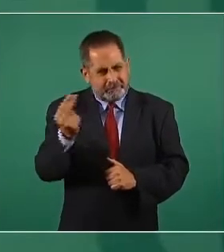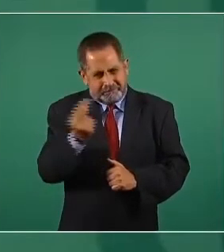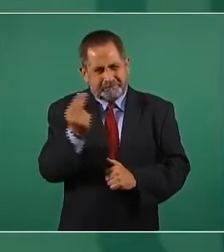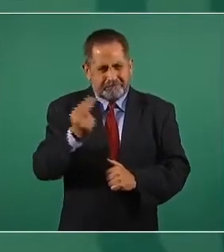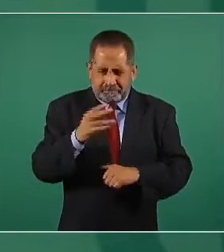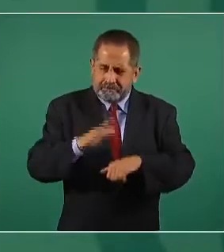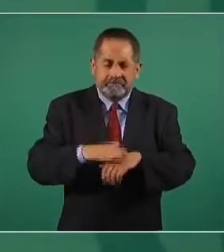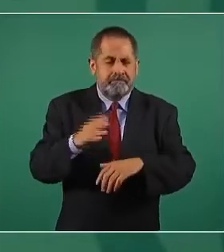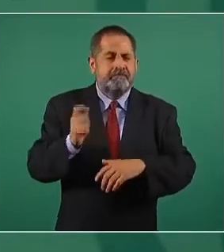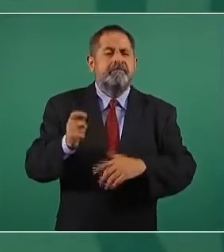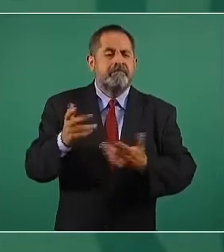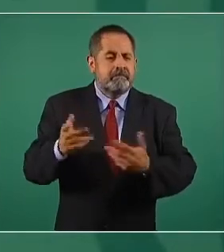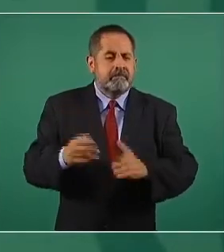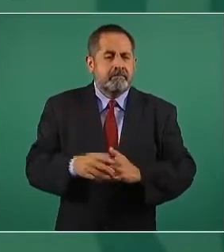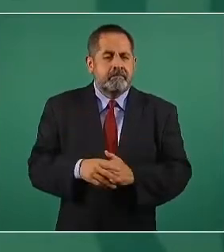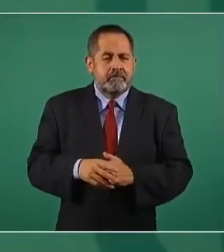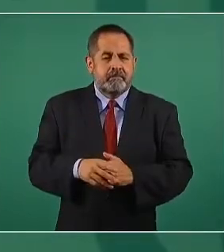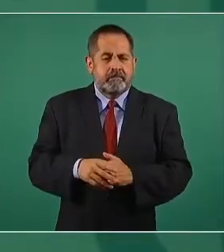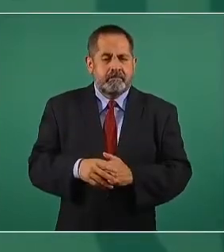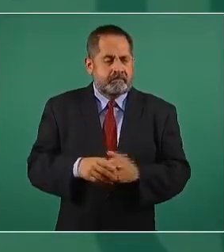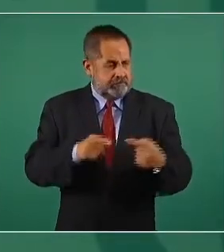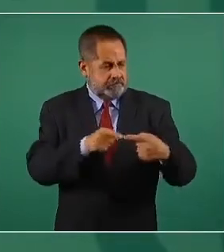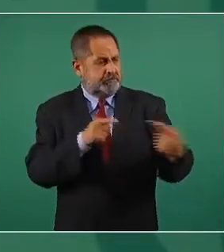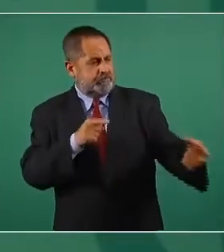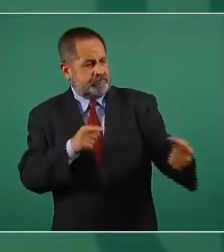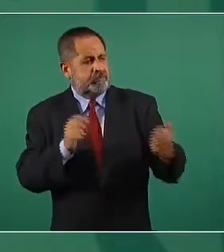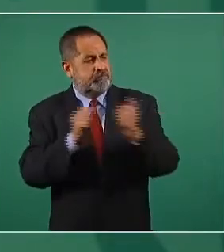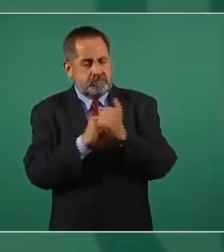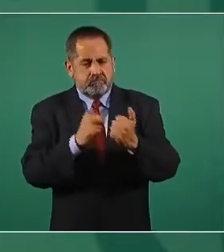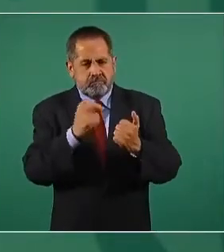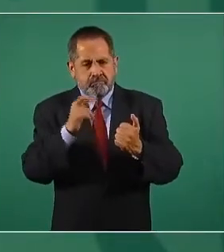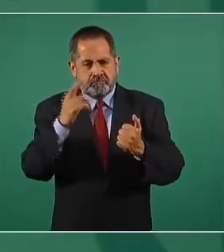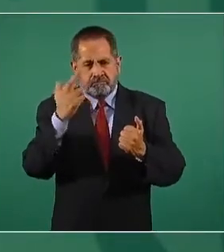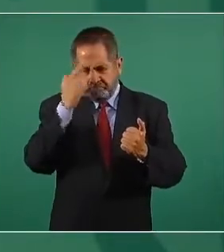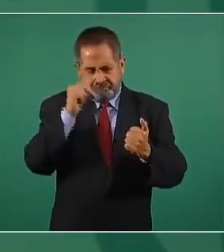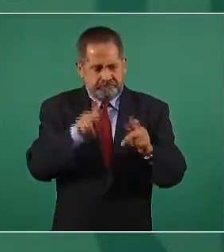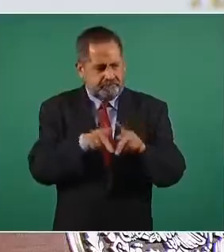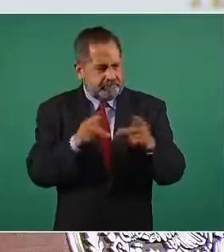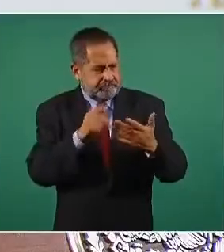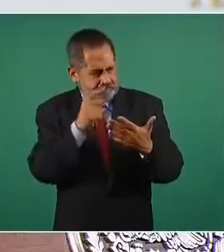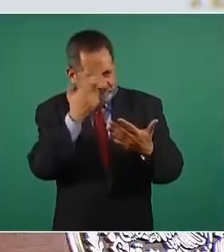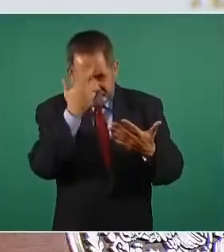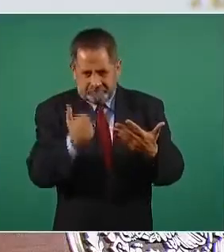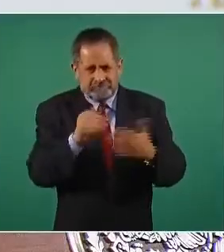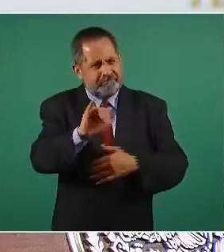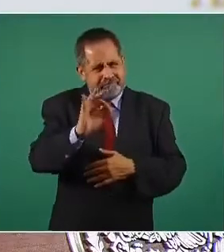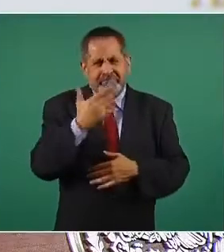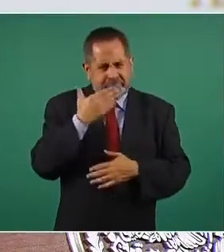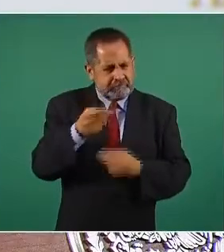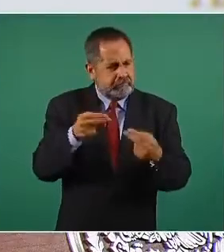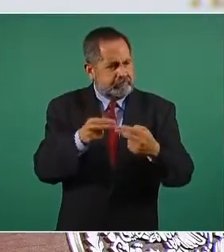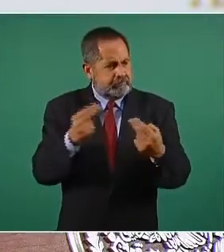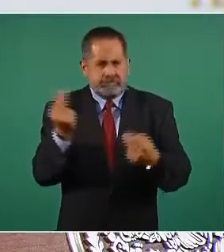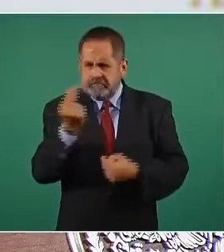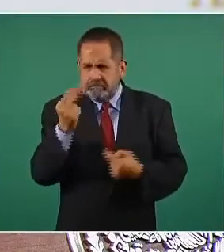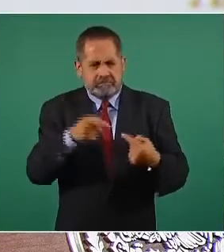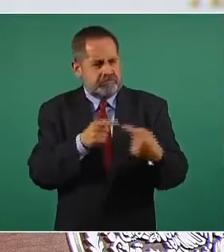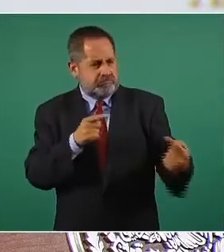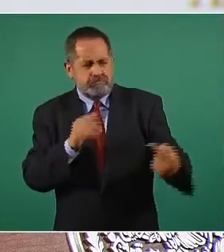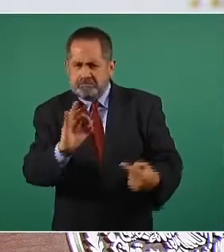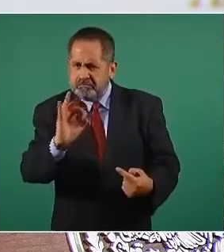Necesitamos a opositores, es necesaria la oposición,